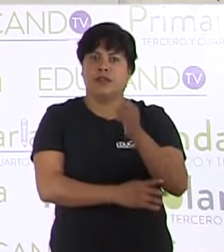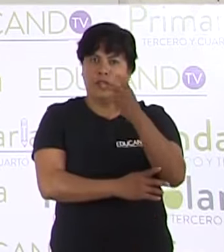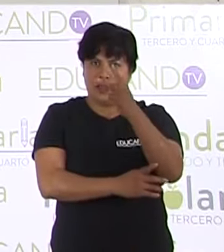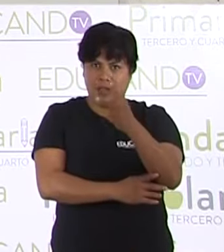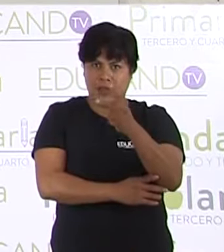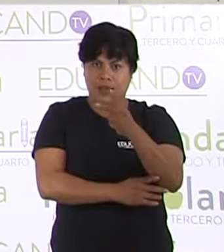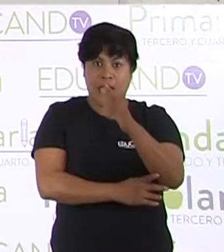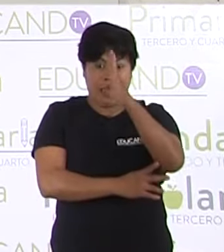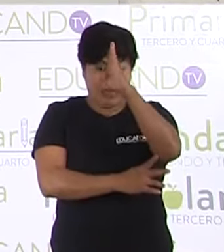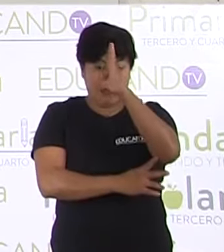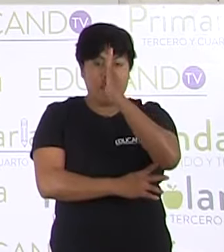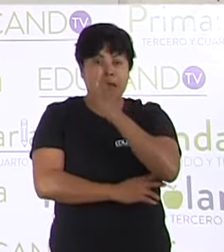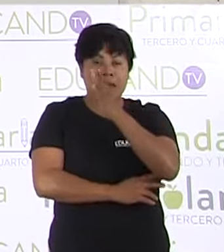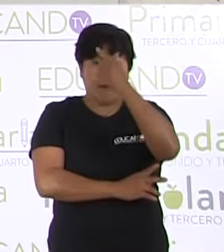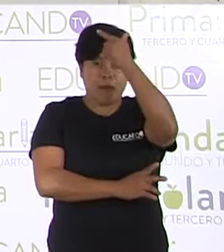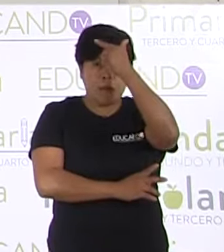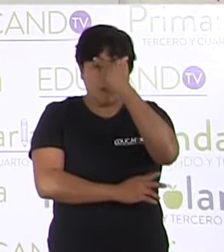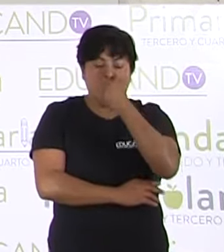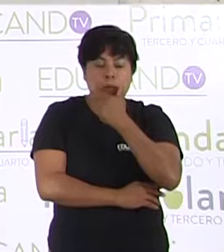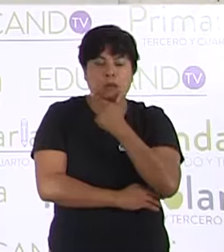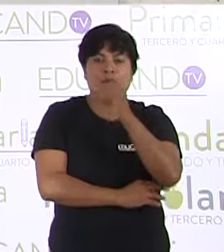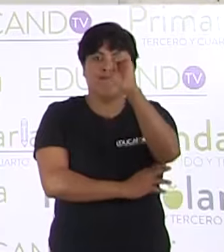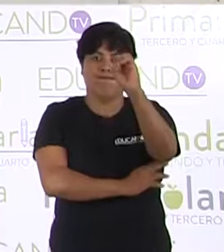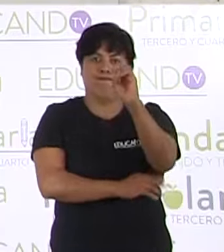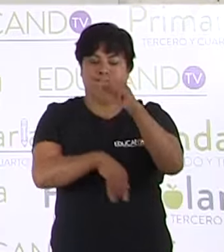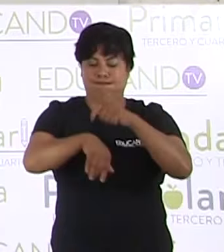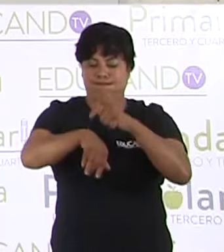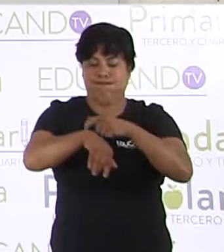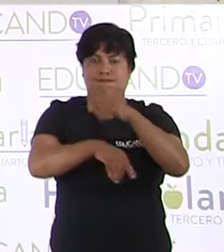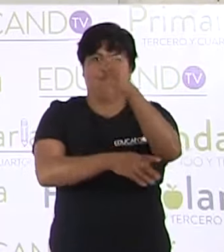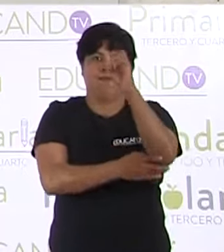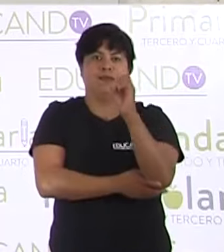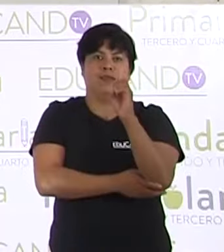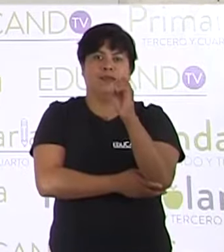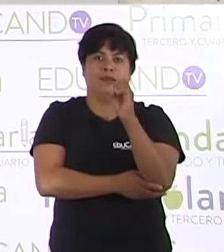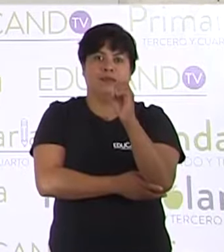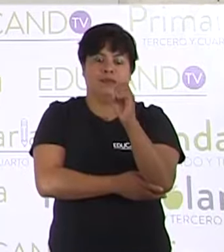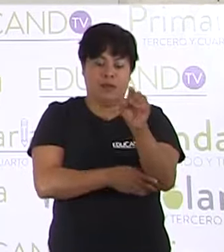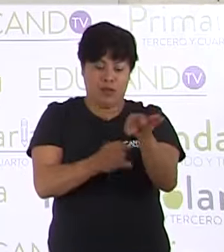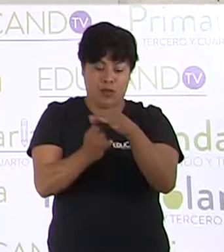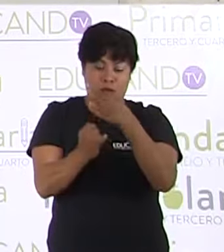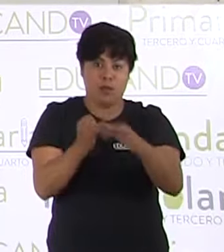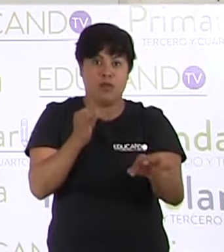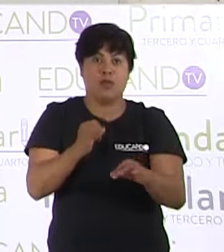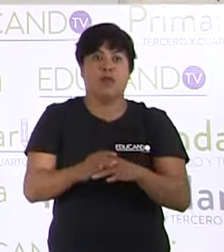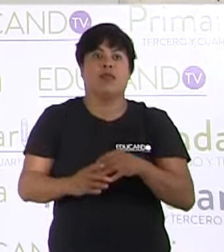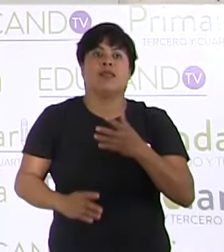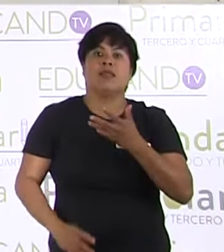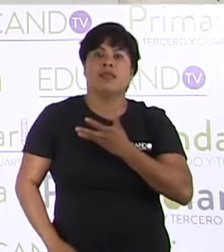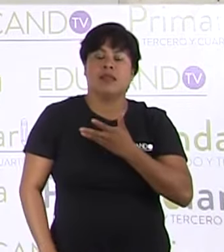la medianoche es la hora cero Y por último